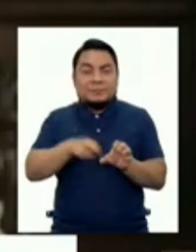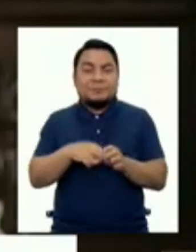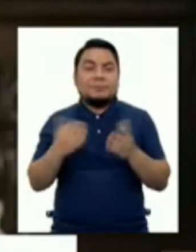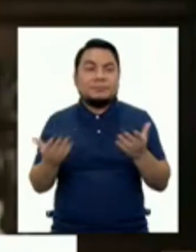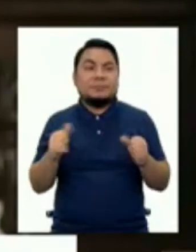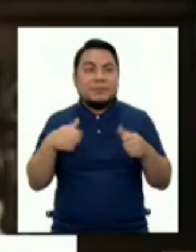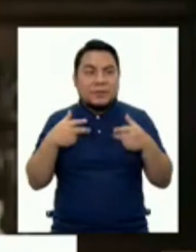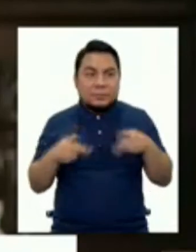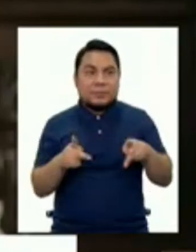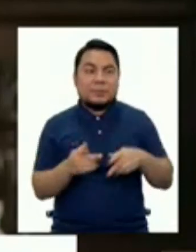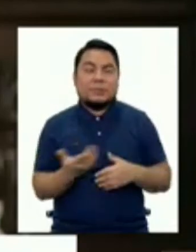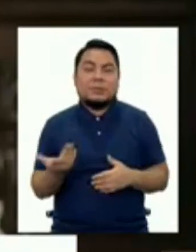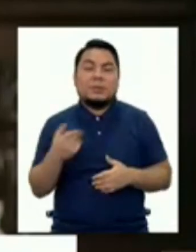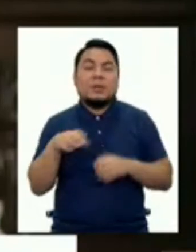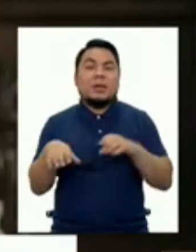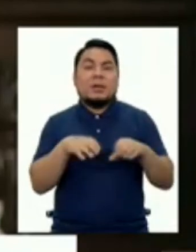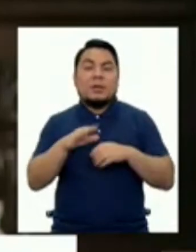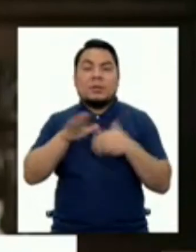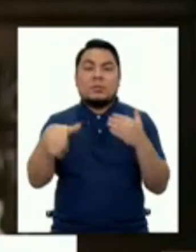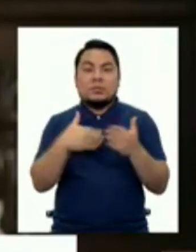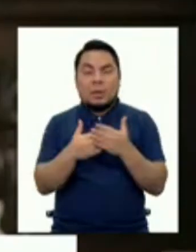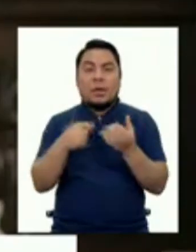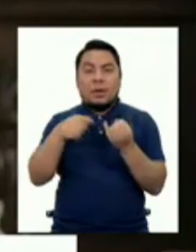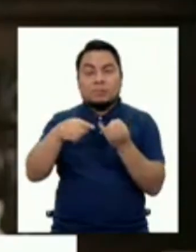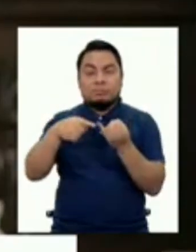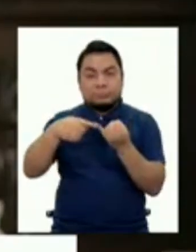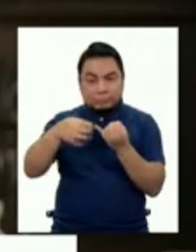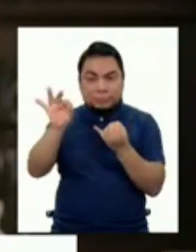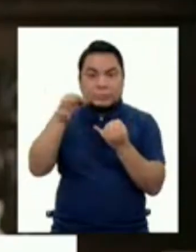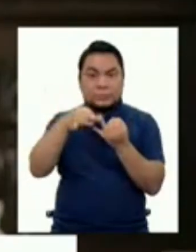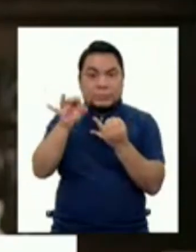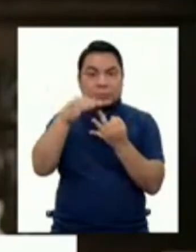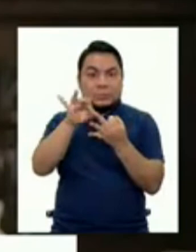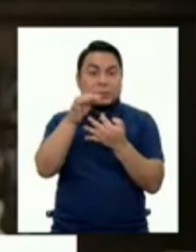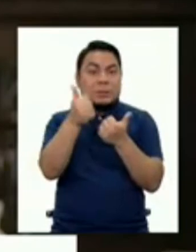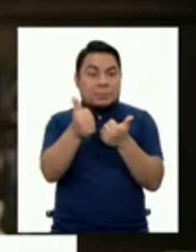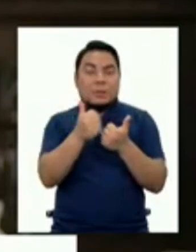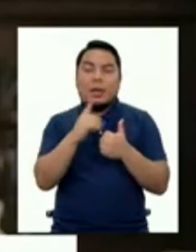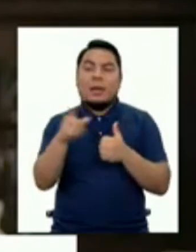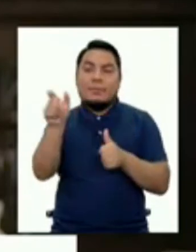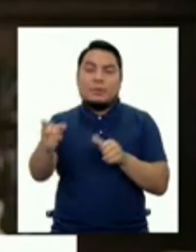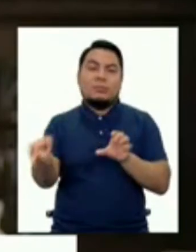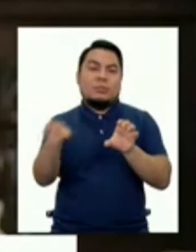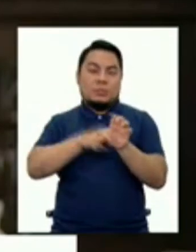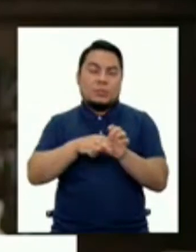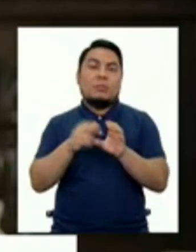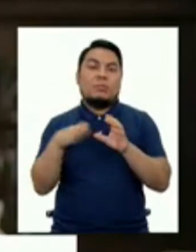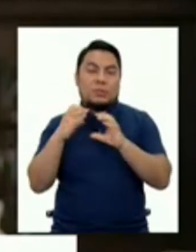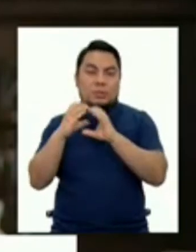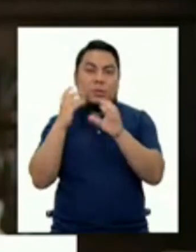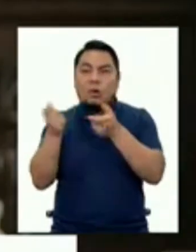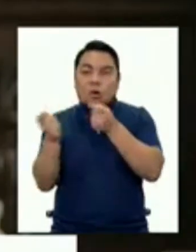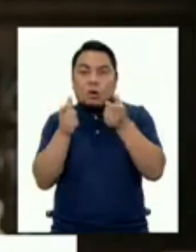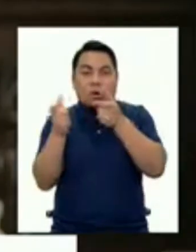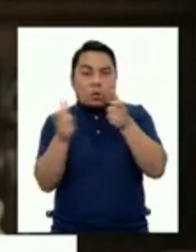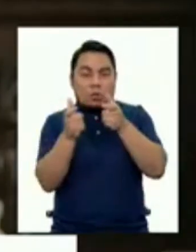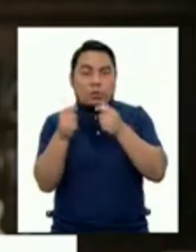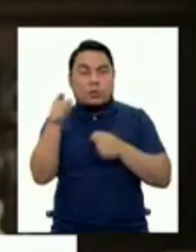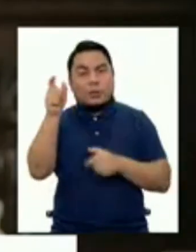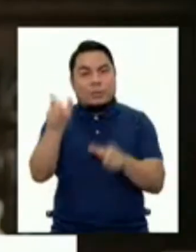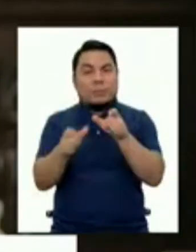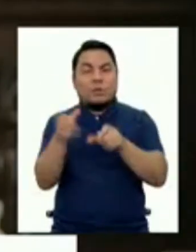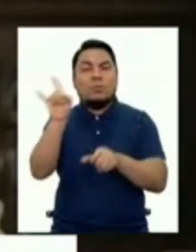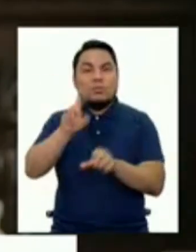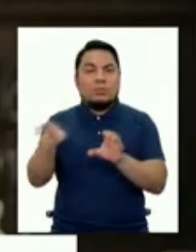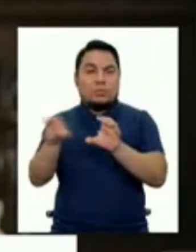tal manera que permita hacer una trazabilidad al viajero, de tal manera de que de esta manera podamos tener un control de las personas que están